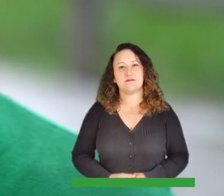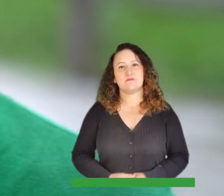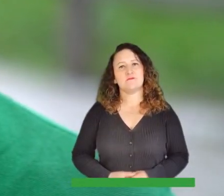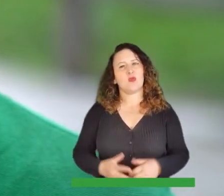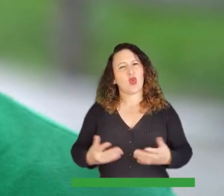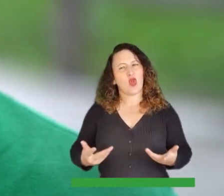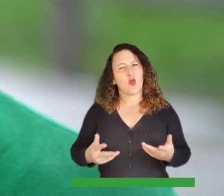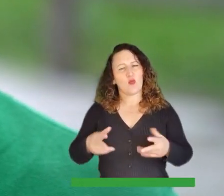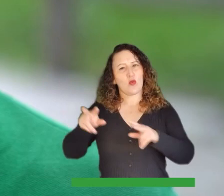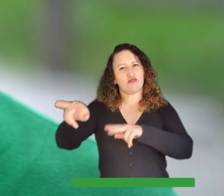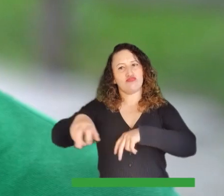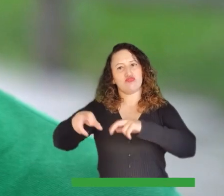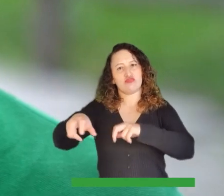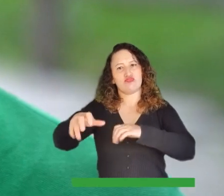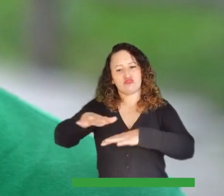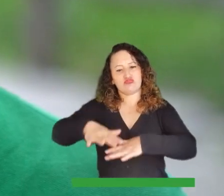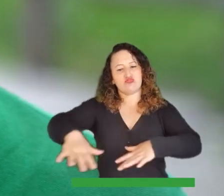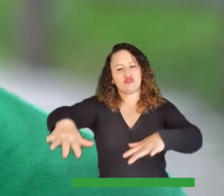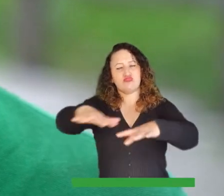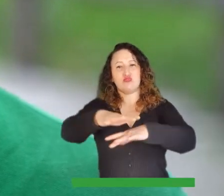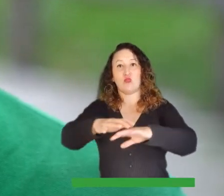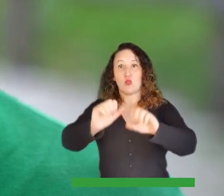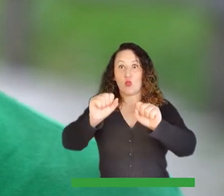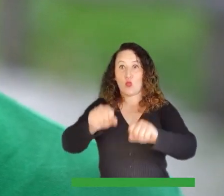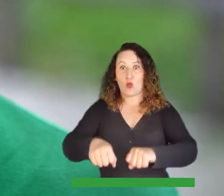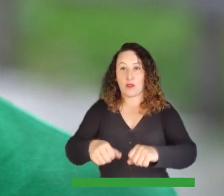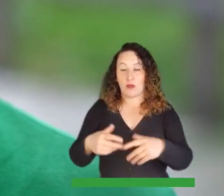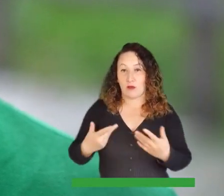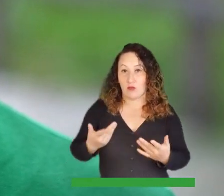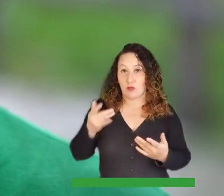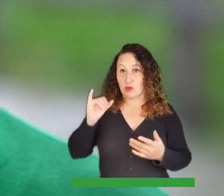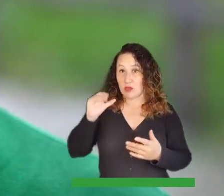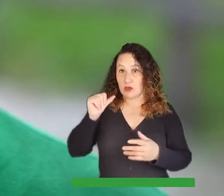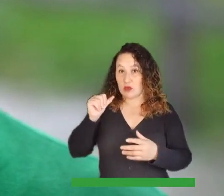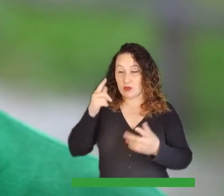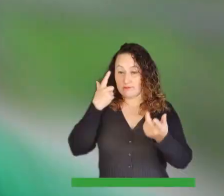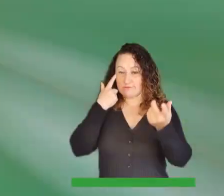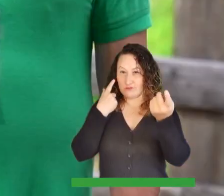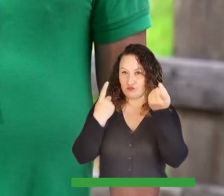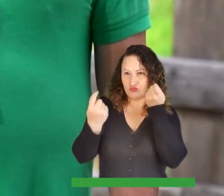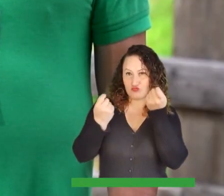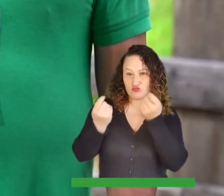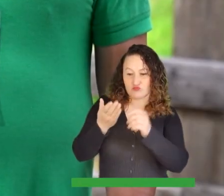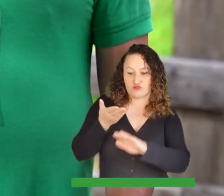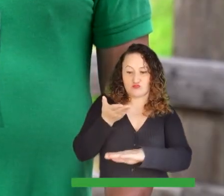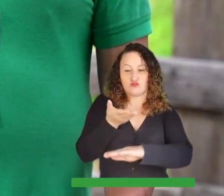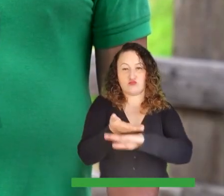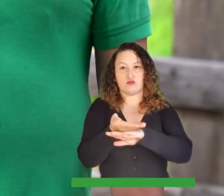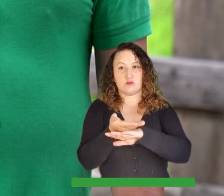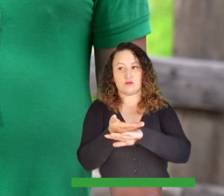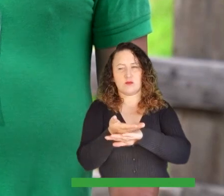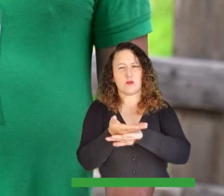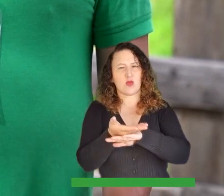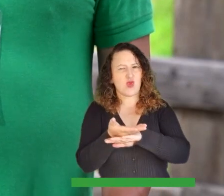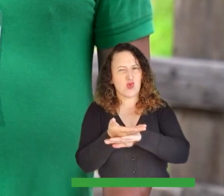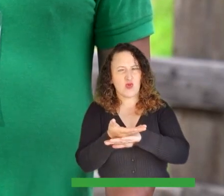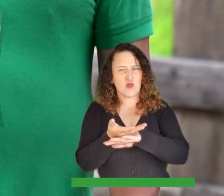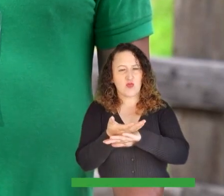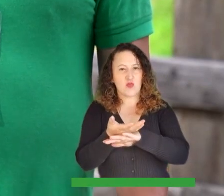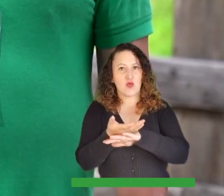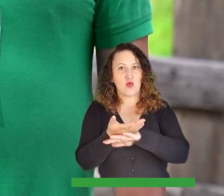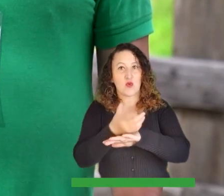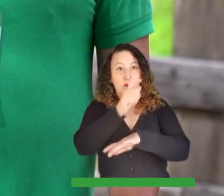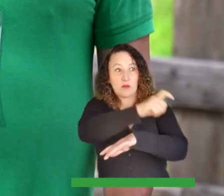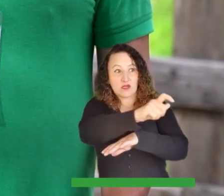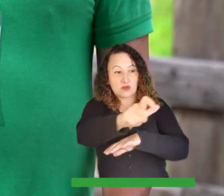extensión agropecuaria que el ICA planteó como una estrategia para poder transferir y poder llegarle a